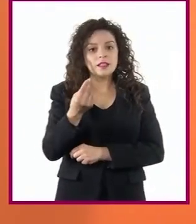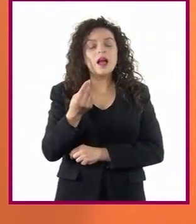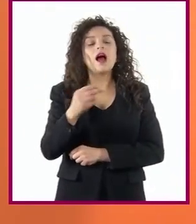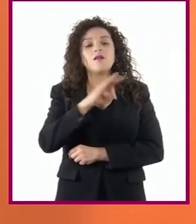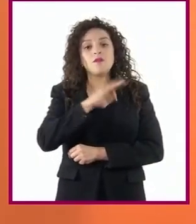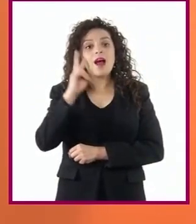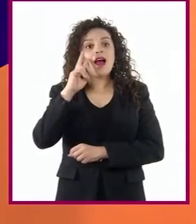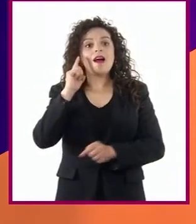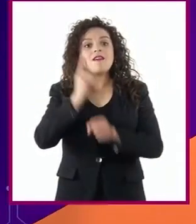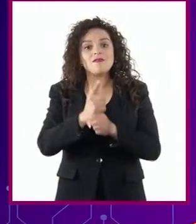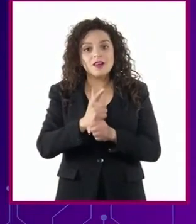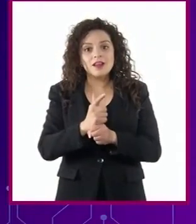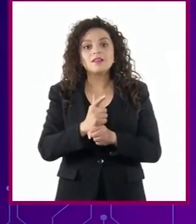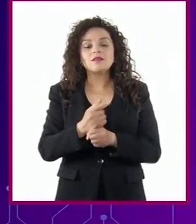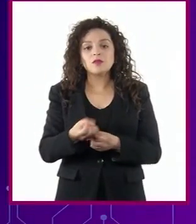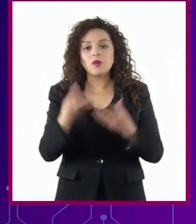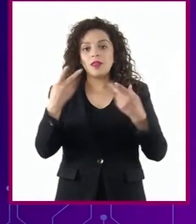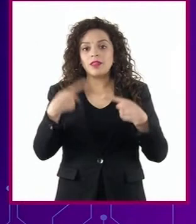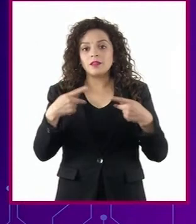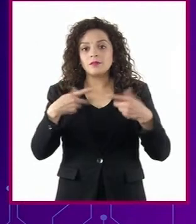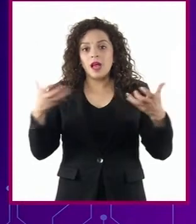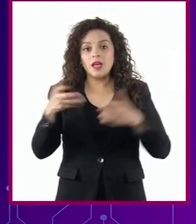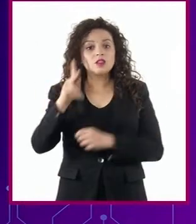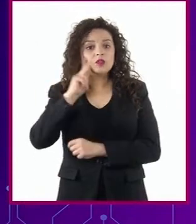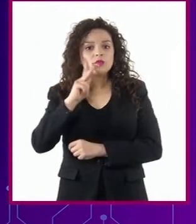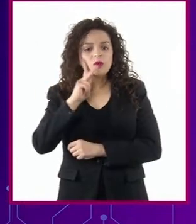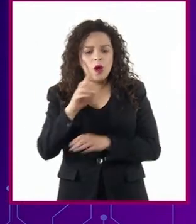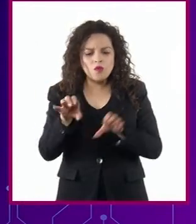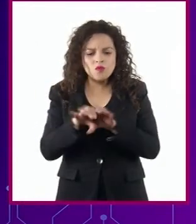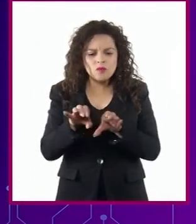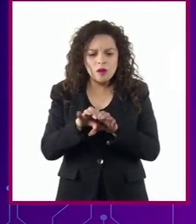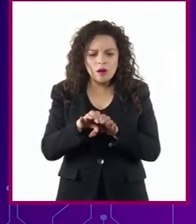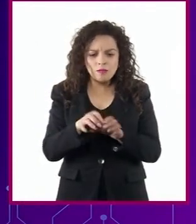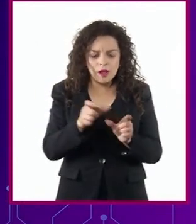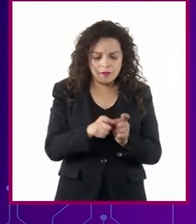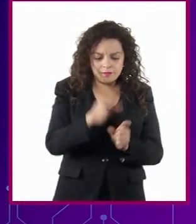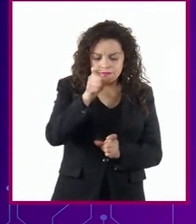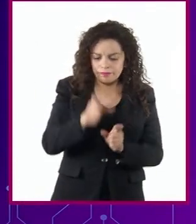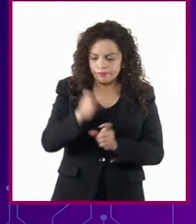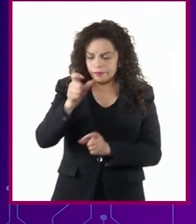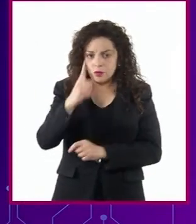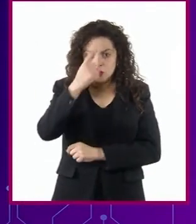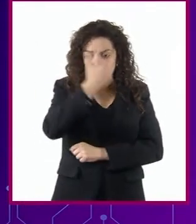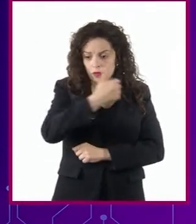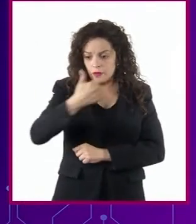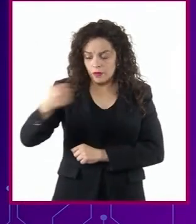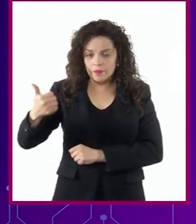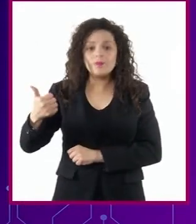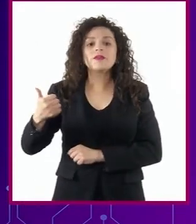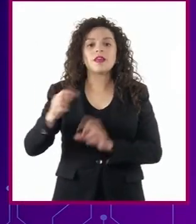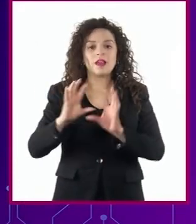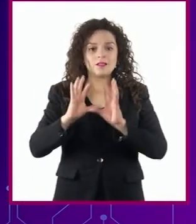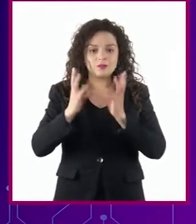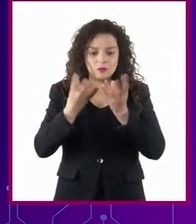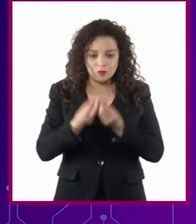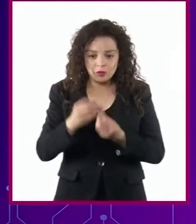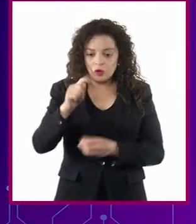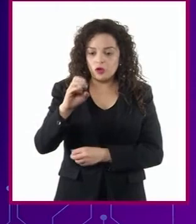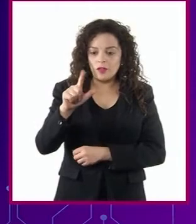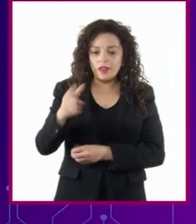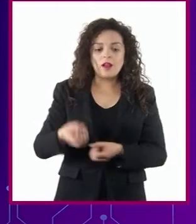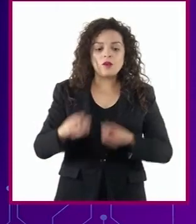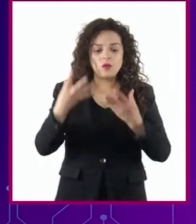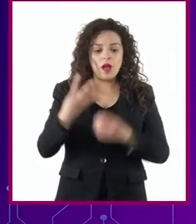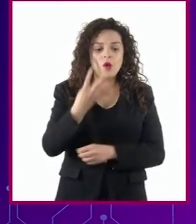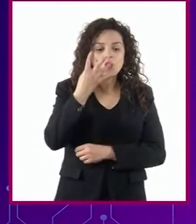esta prueba. ¿Cómo lo hacemos? Sumando las frecuencias de cada uno de los intervalos. En efecto, 4 más 9, más